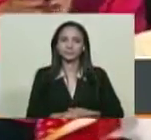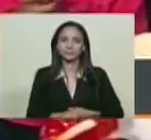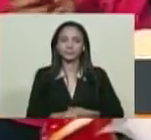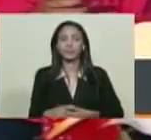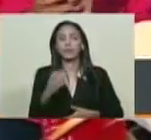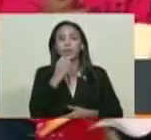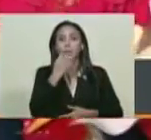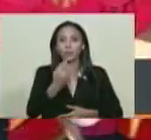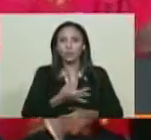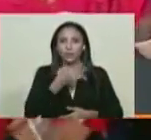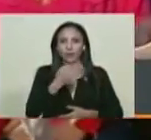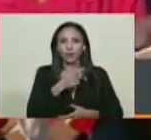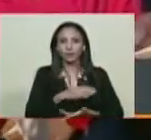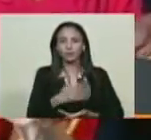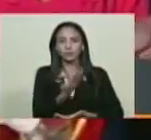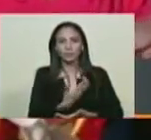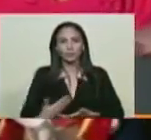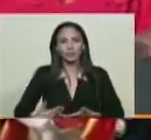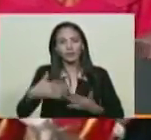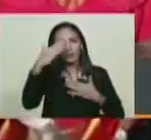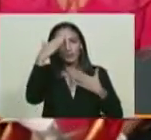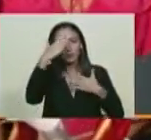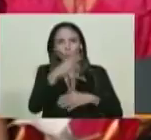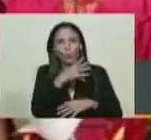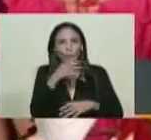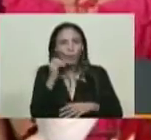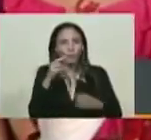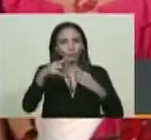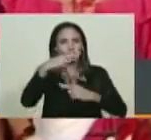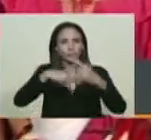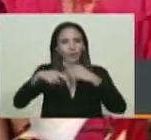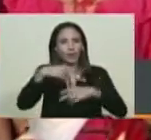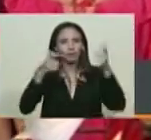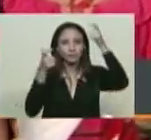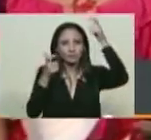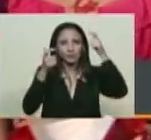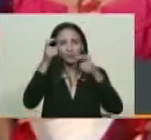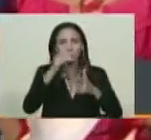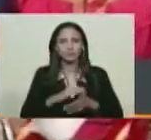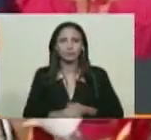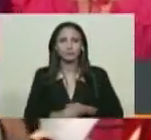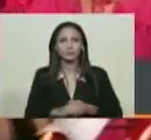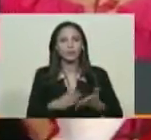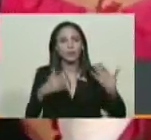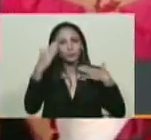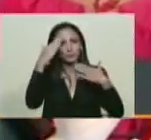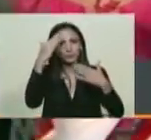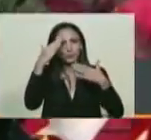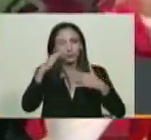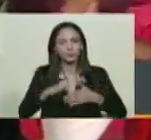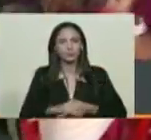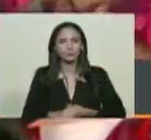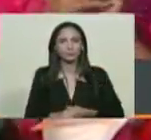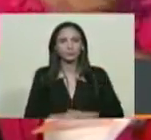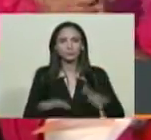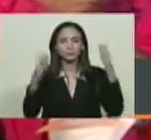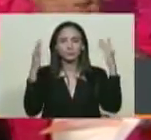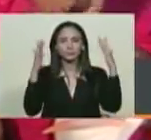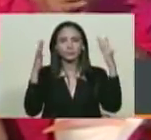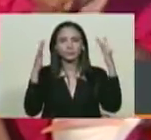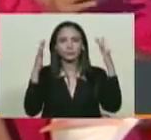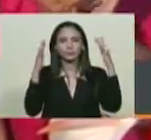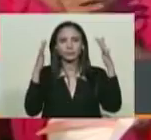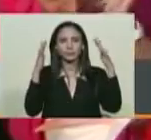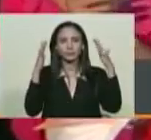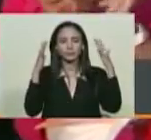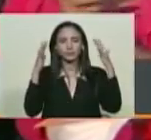Buenas tardes, presidente. Un saludo juvenil, revolucionario, chavista y antiimperialista. Que una grasa de